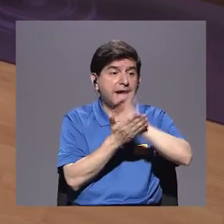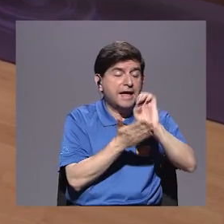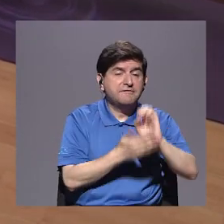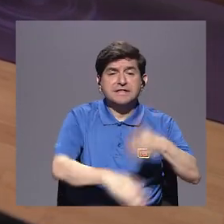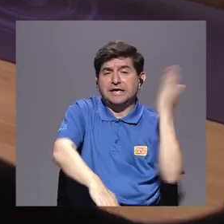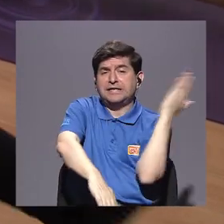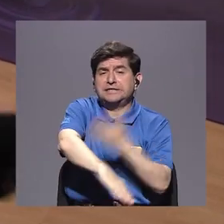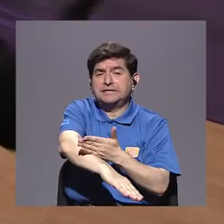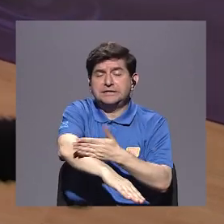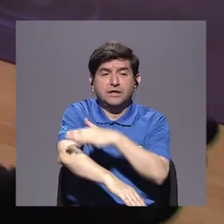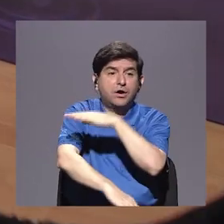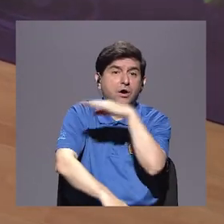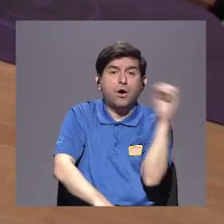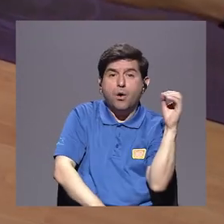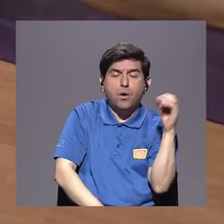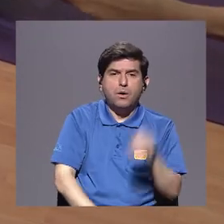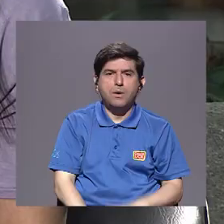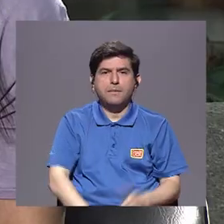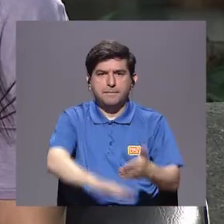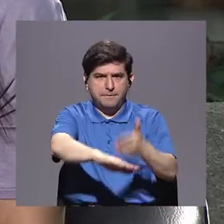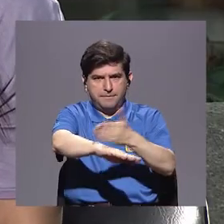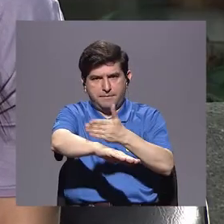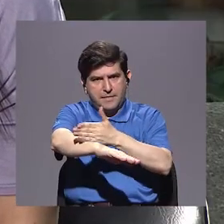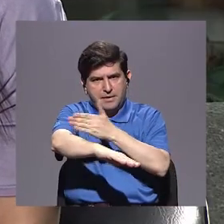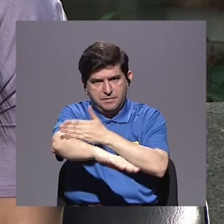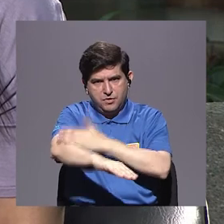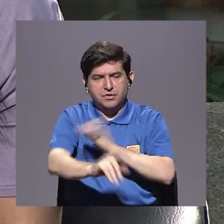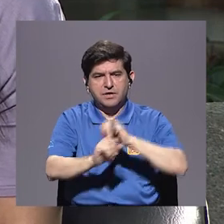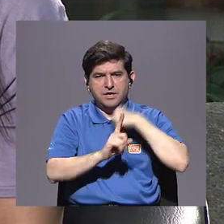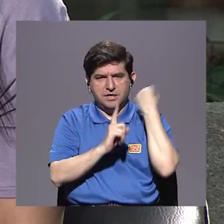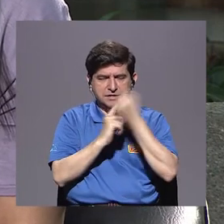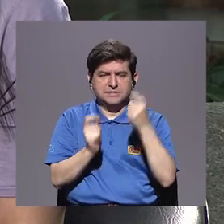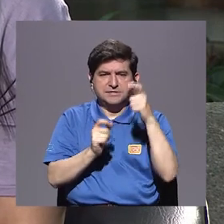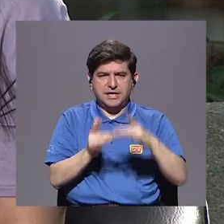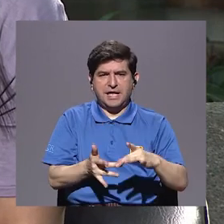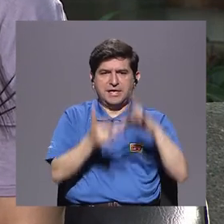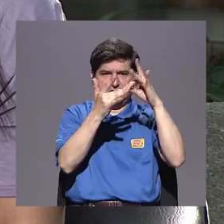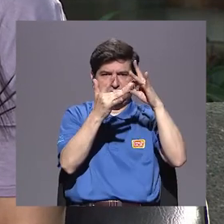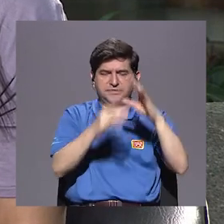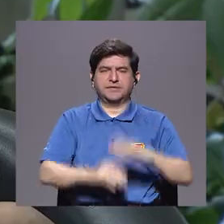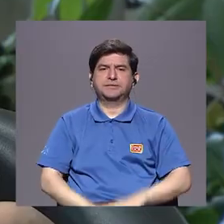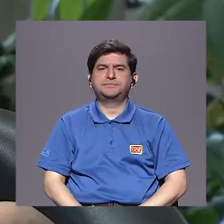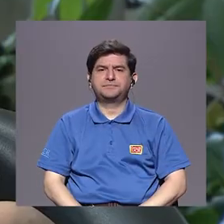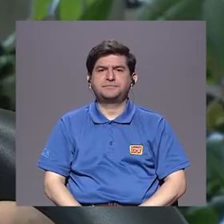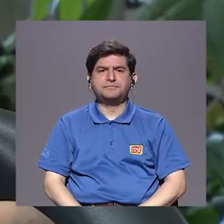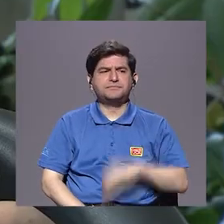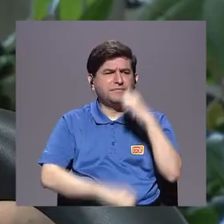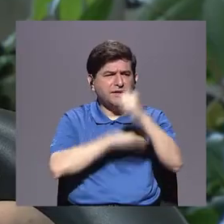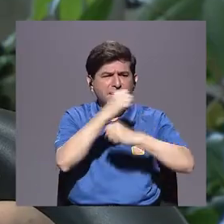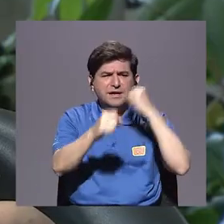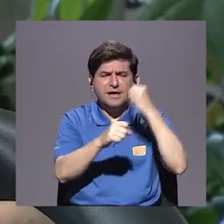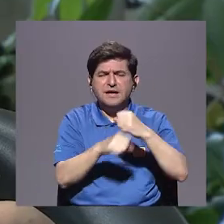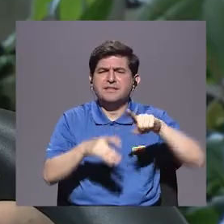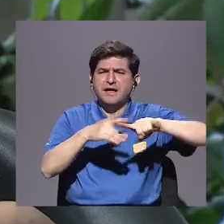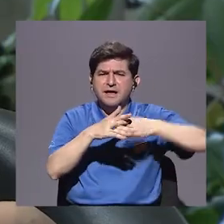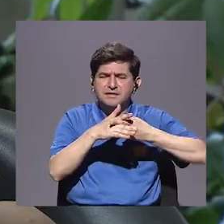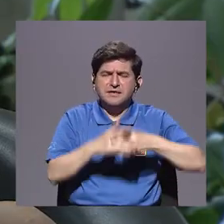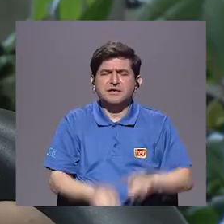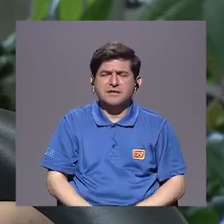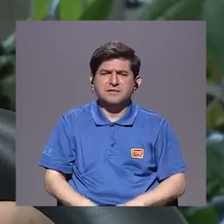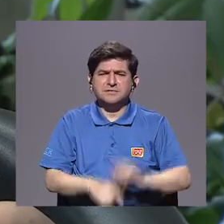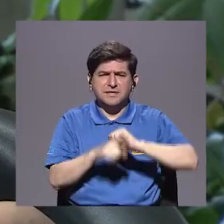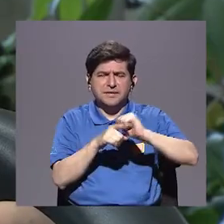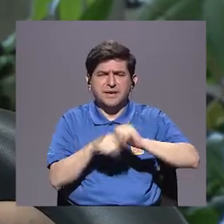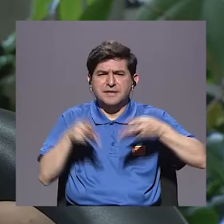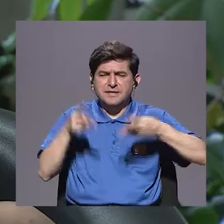evitar lesiones o para mejorar una condición especial. ¿Y a qué edad se recomienda iniciar la práctica